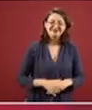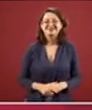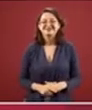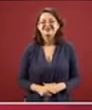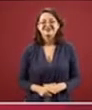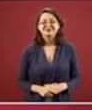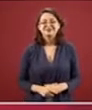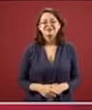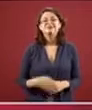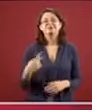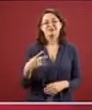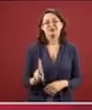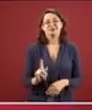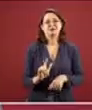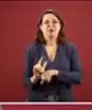pero sí.